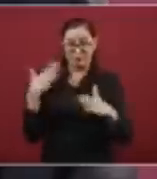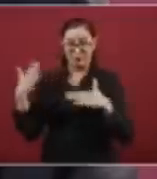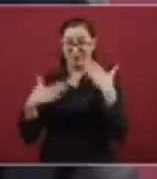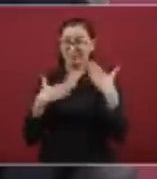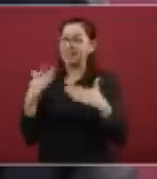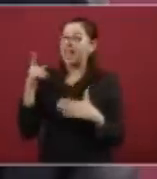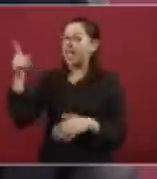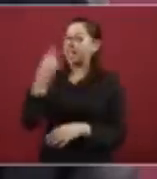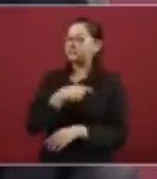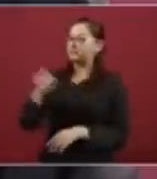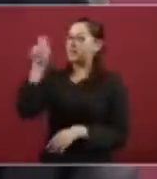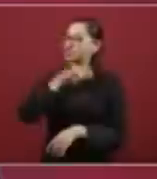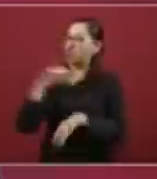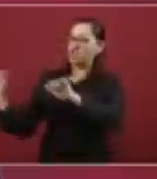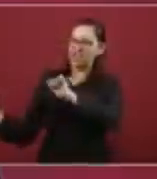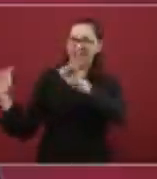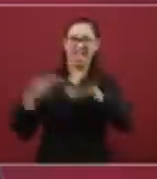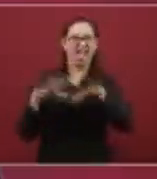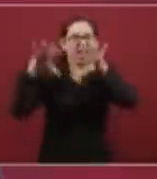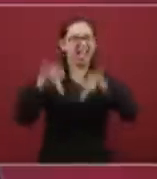conquista?